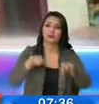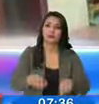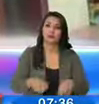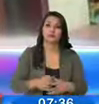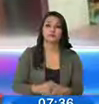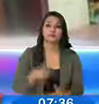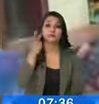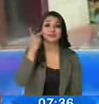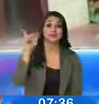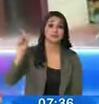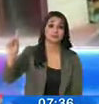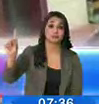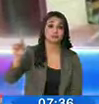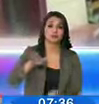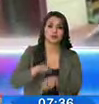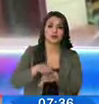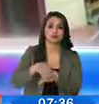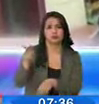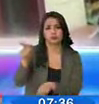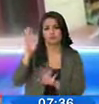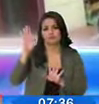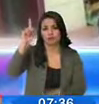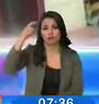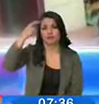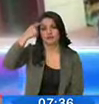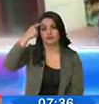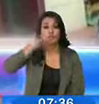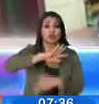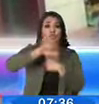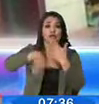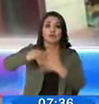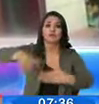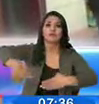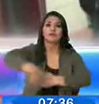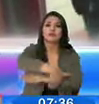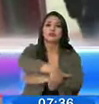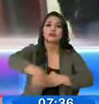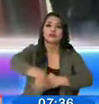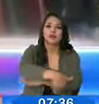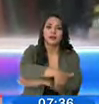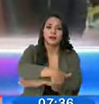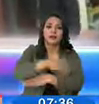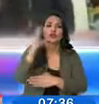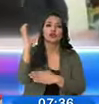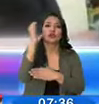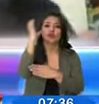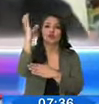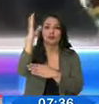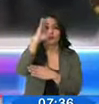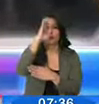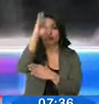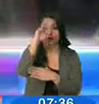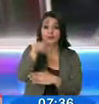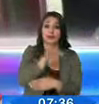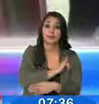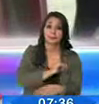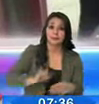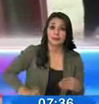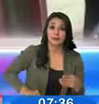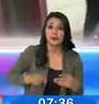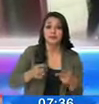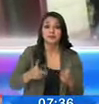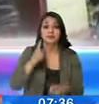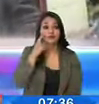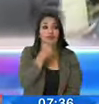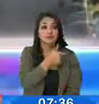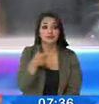que se va a tomar por parte de todas las fronteras en el país, es un decreto presidencial. Lo que está haciendo la Policía Canipiales junto con Policía Fiscal Aduanera